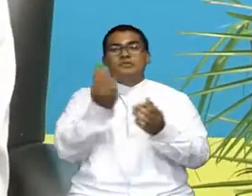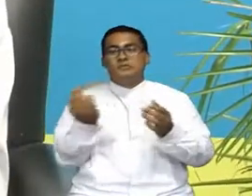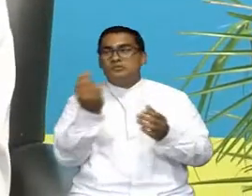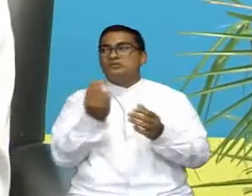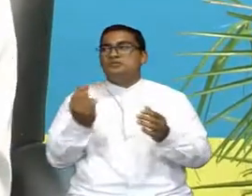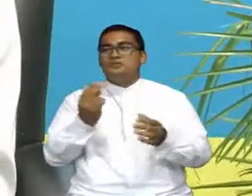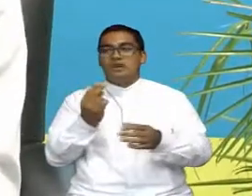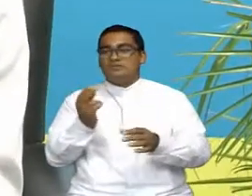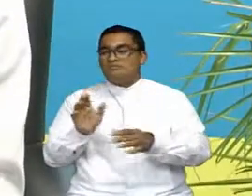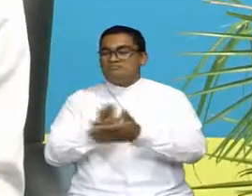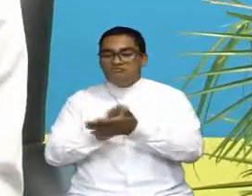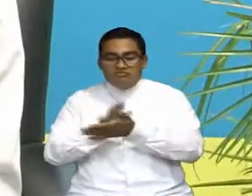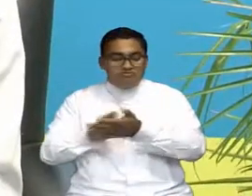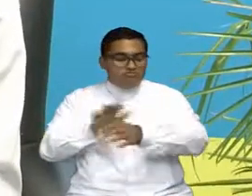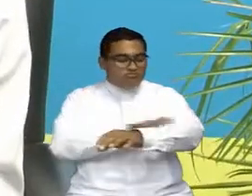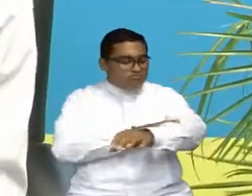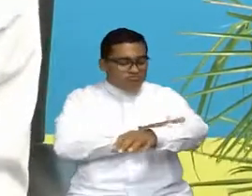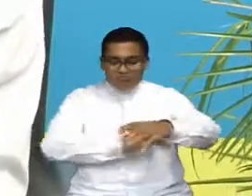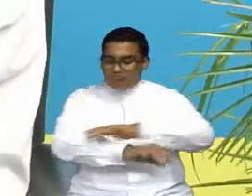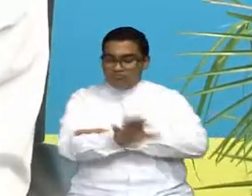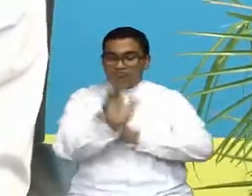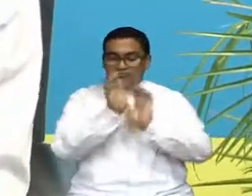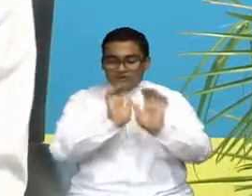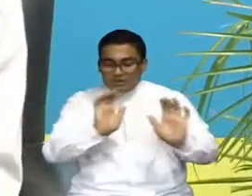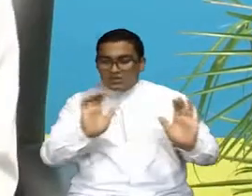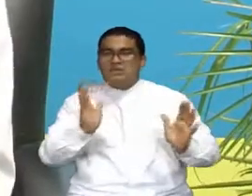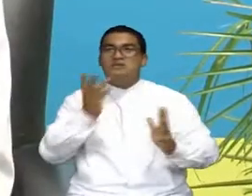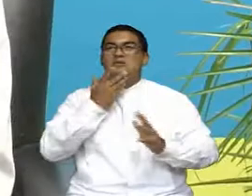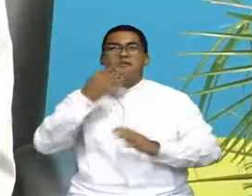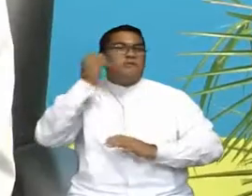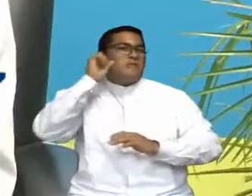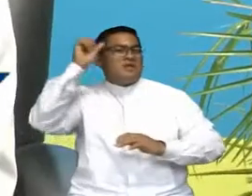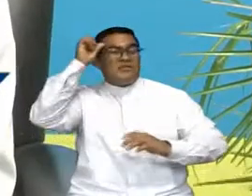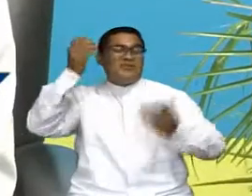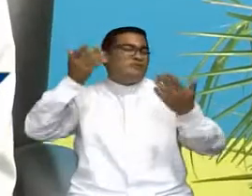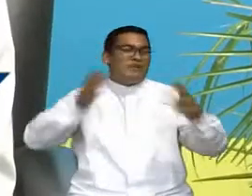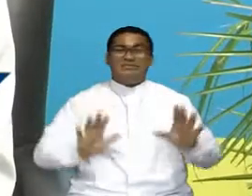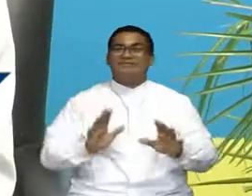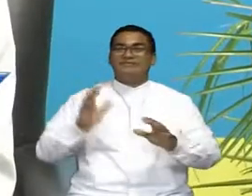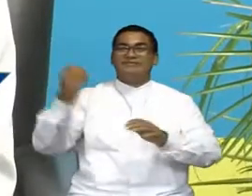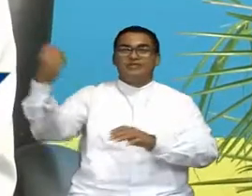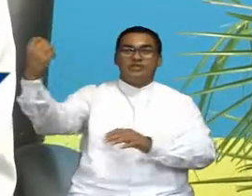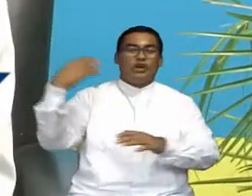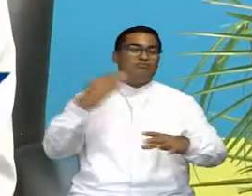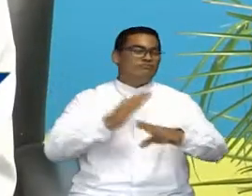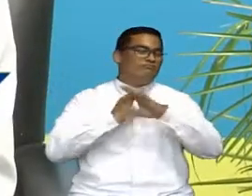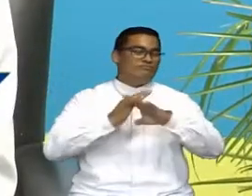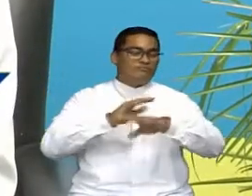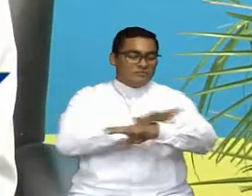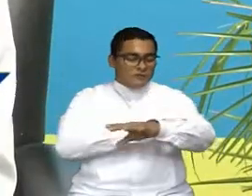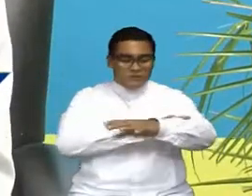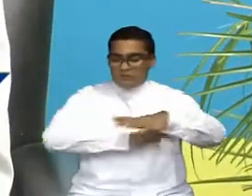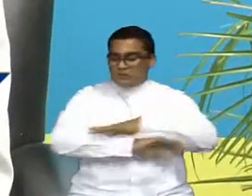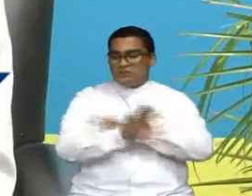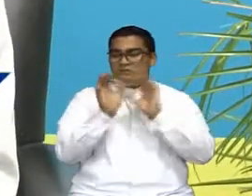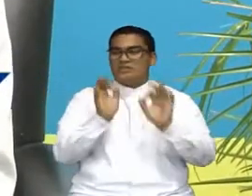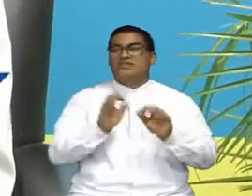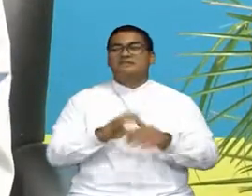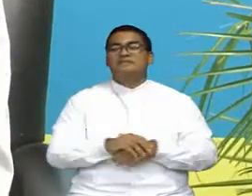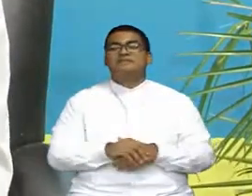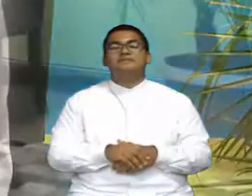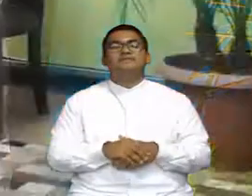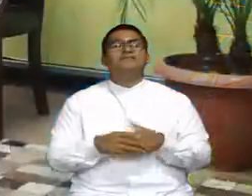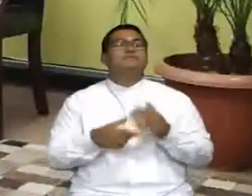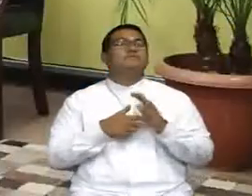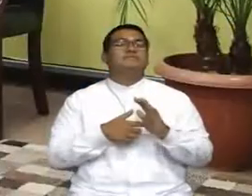solar, desde nuestros niñitos, desde los chiquitines de la casa, hay que protegerlos con bloqueador solar. Y ahora, ¿cómo pueden? Me